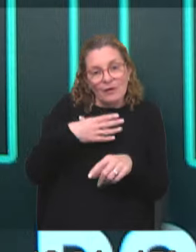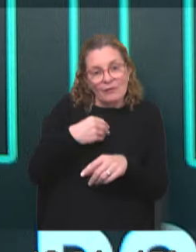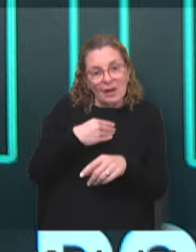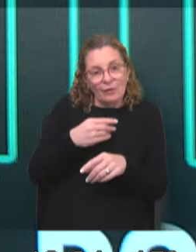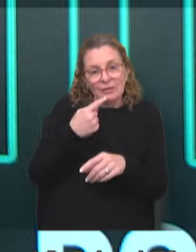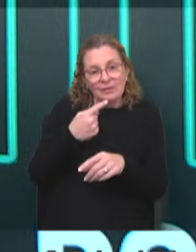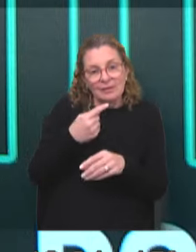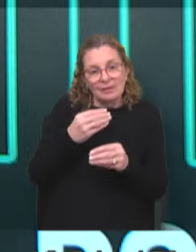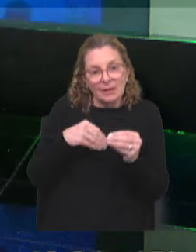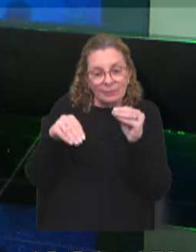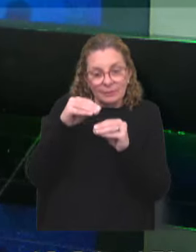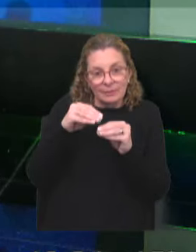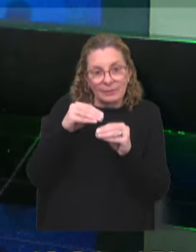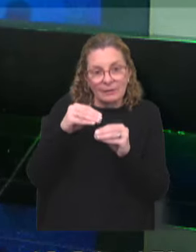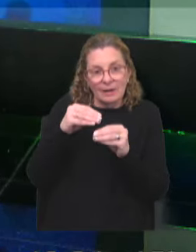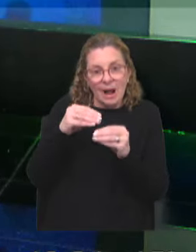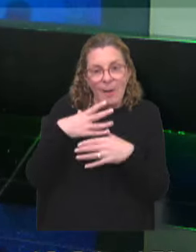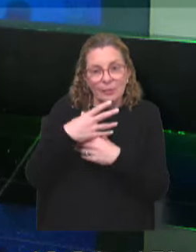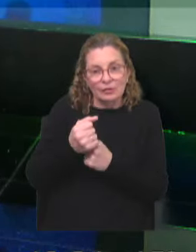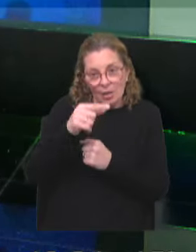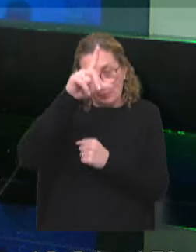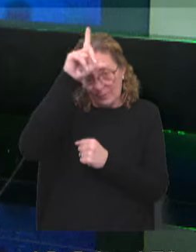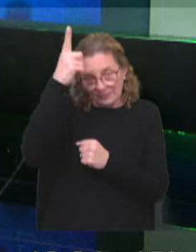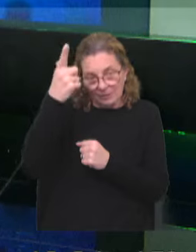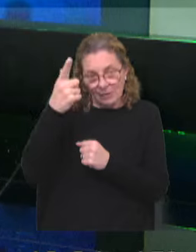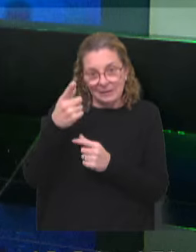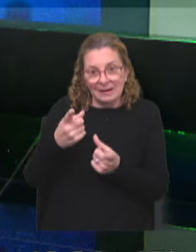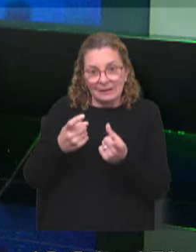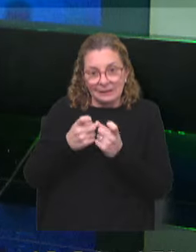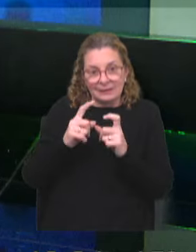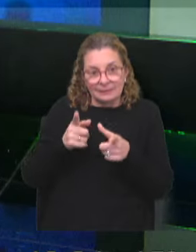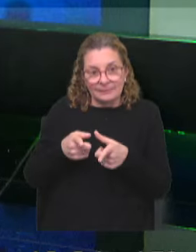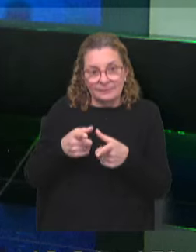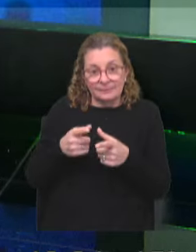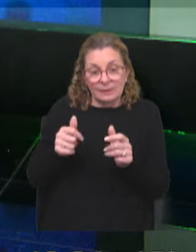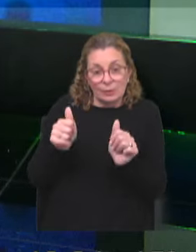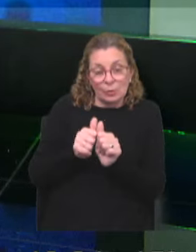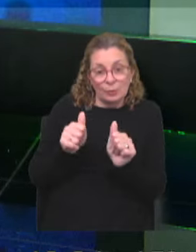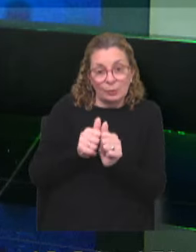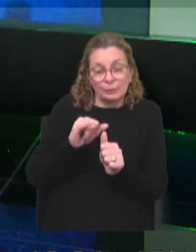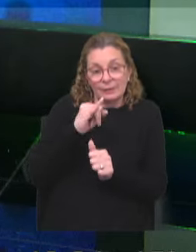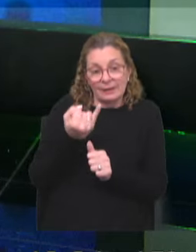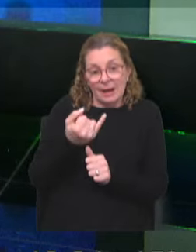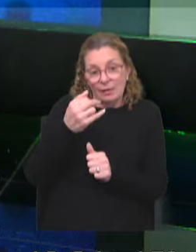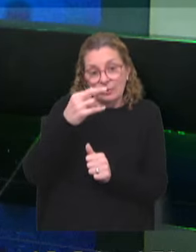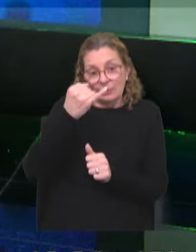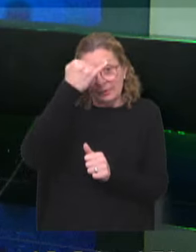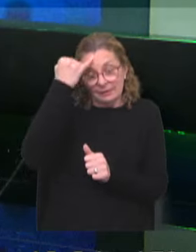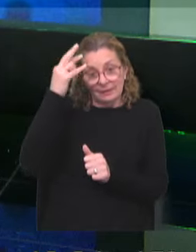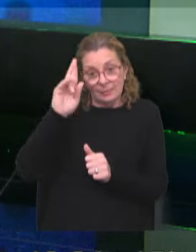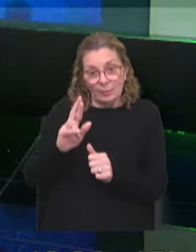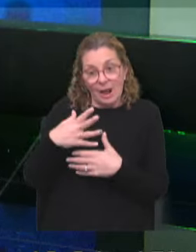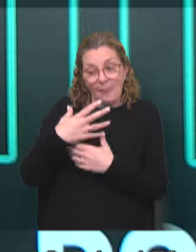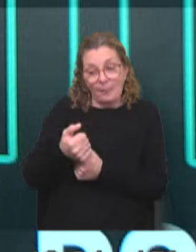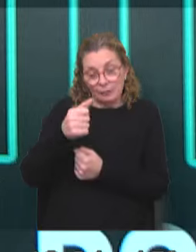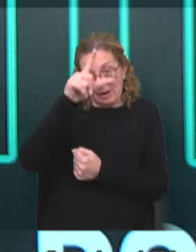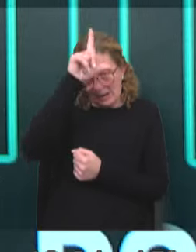hegemonizado detrás de la figura de la calle Pou no Y la necesidad también de la Fórmula Delgado ripol de apoyarse en la figura de